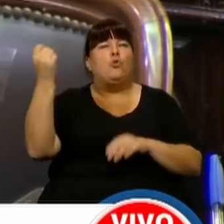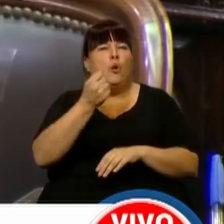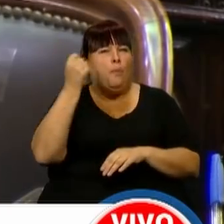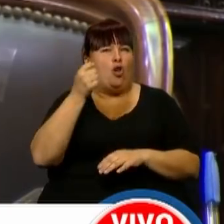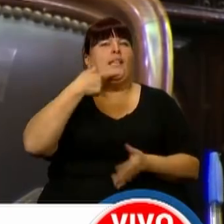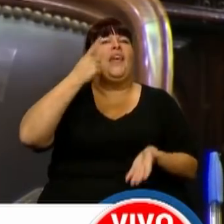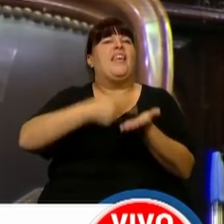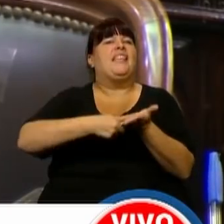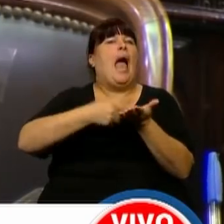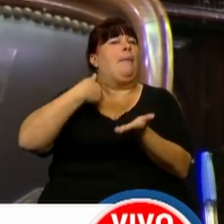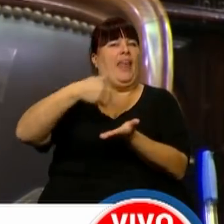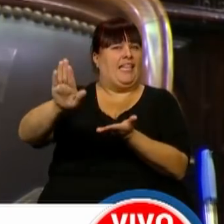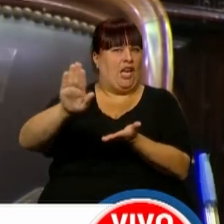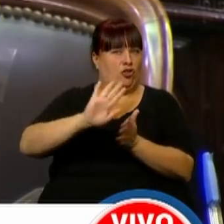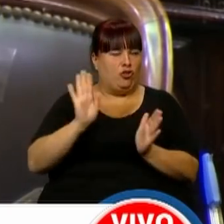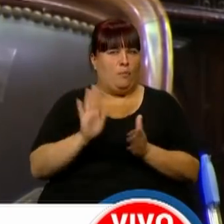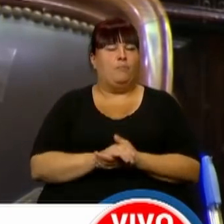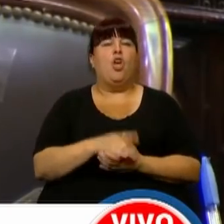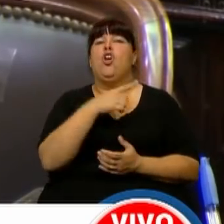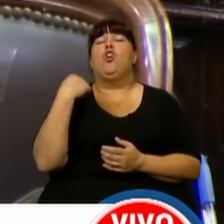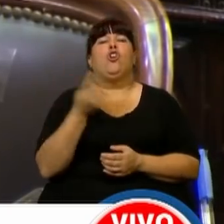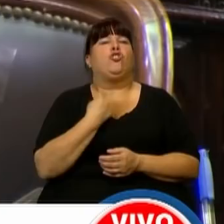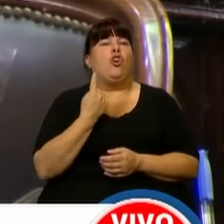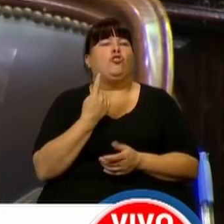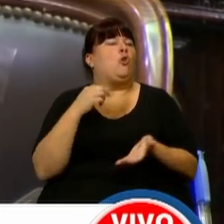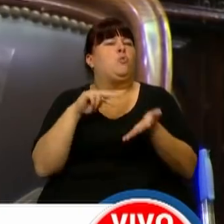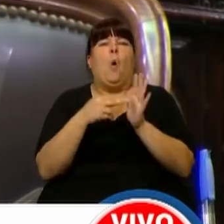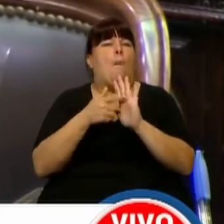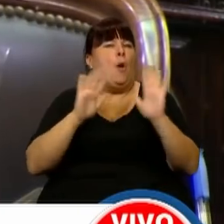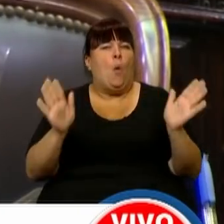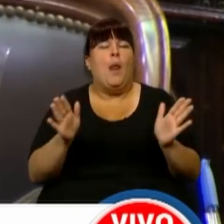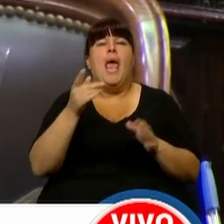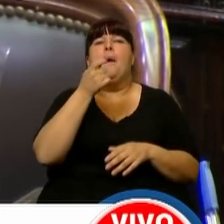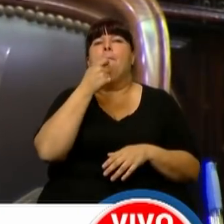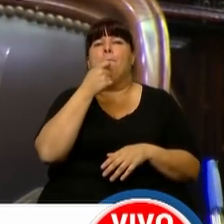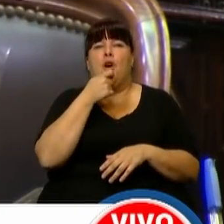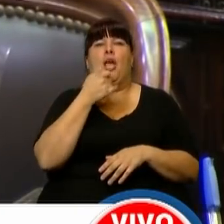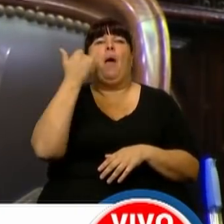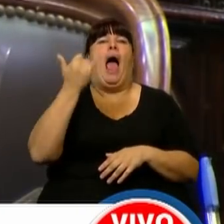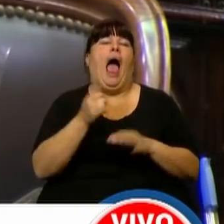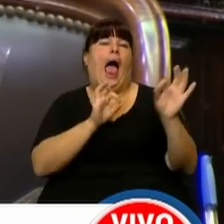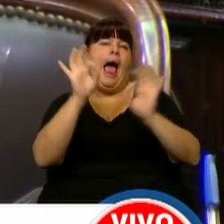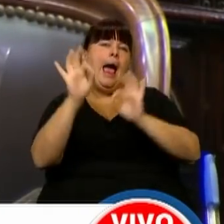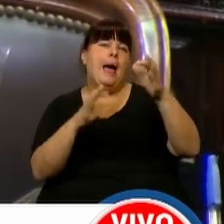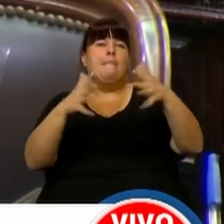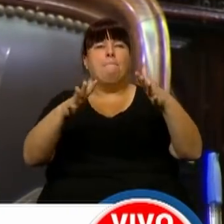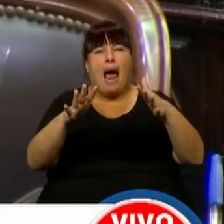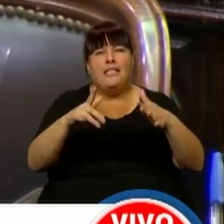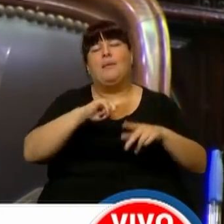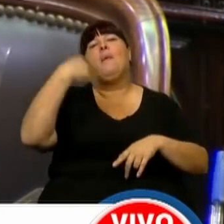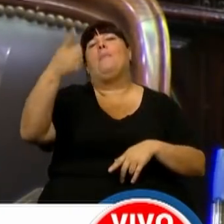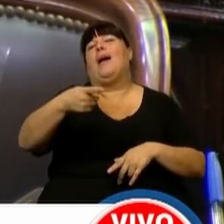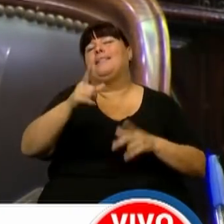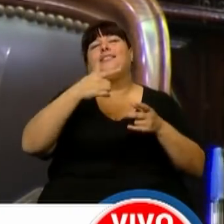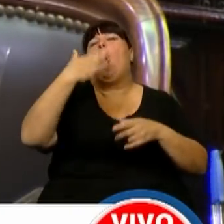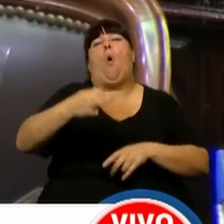nuestro dictamen de rechazo. Nosotros no tenemos problema con que exista una estimación que eventualmente no se